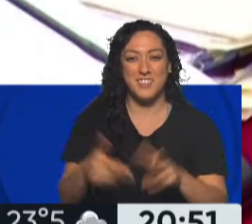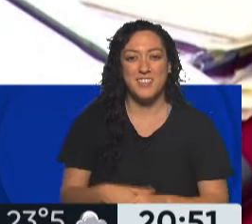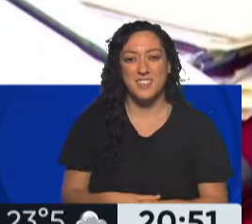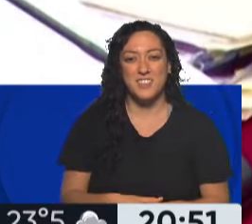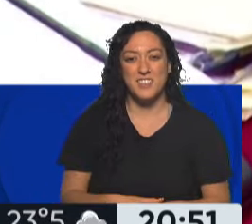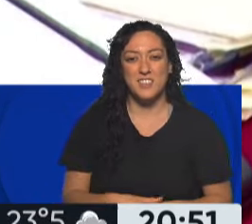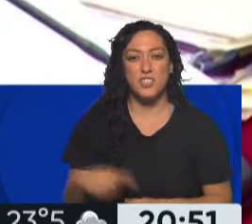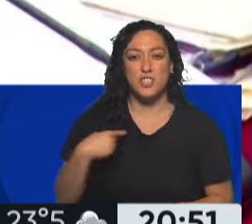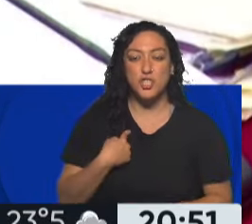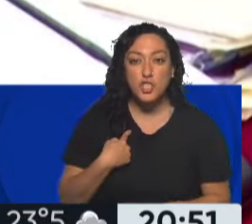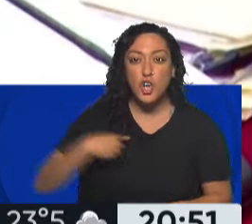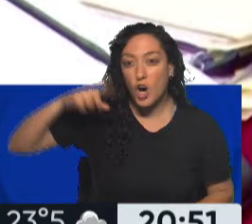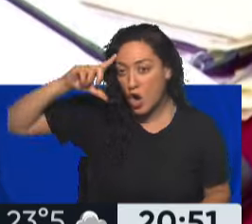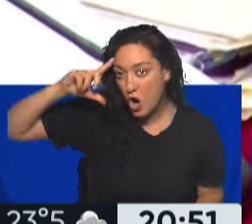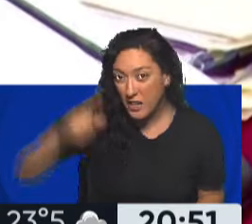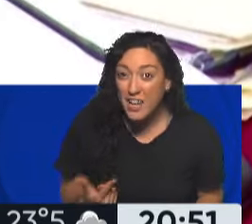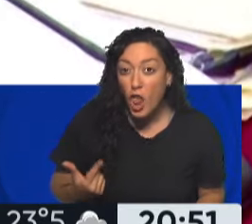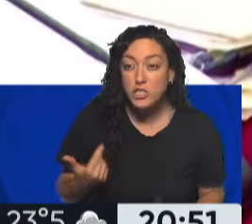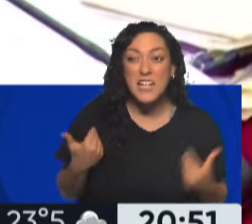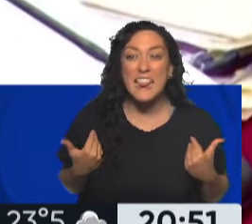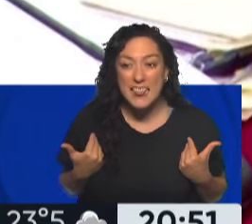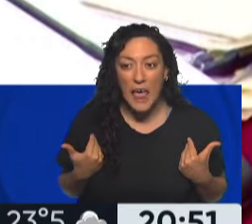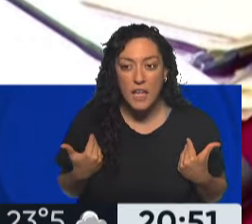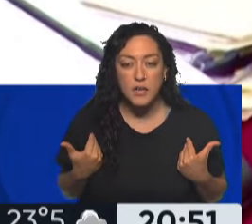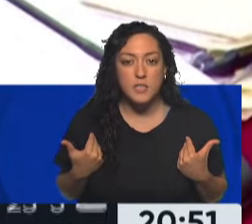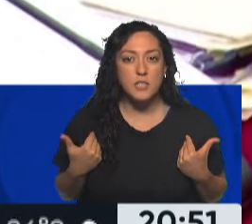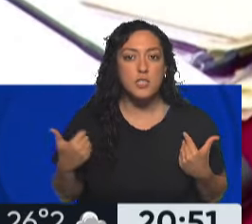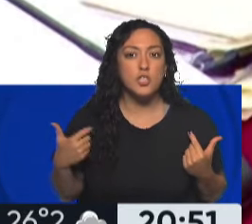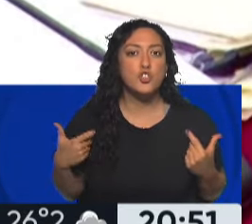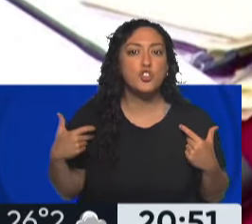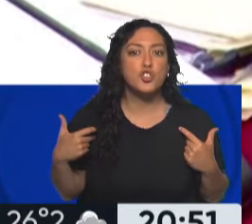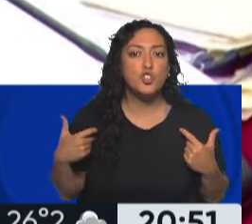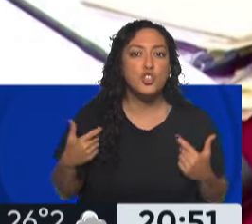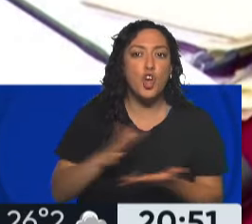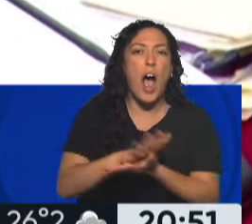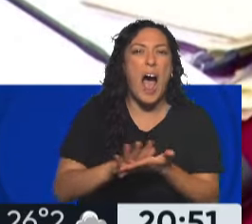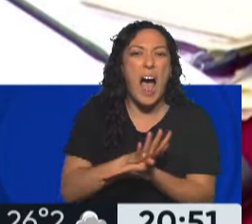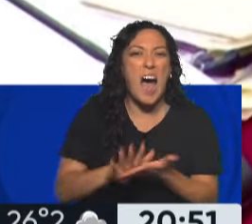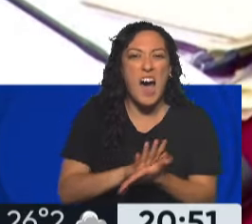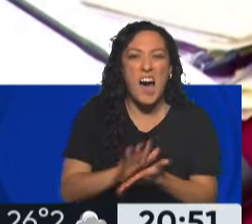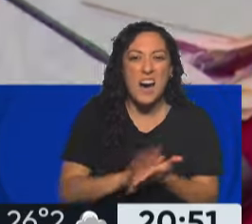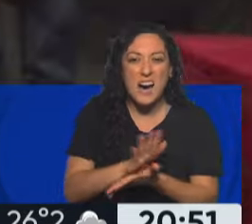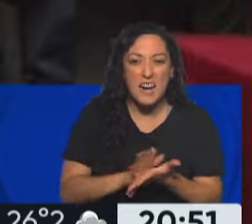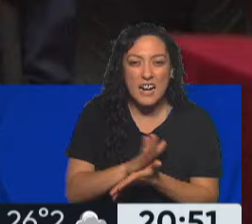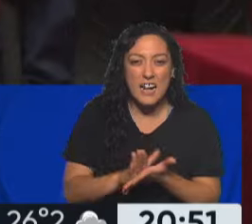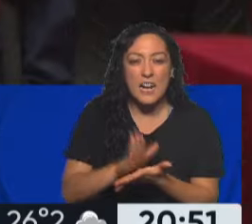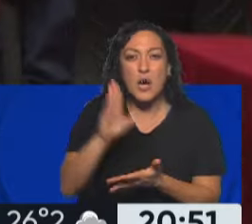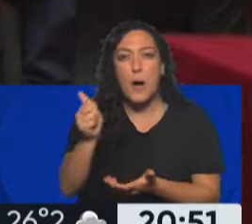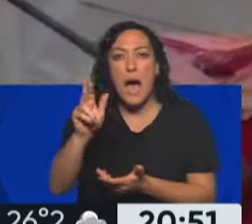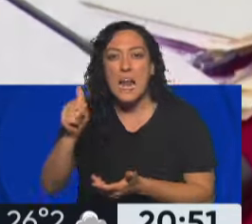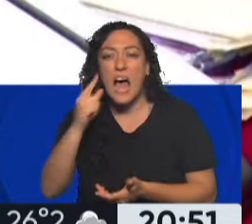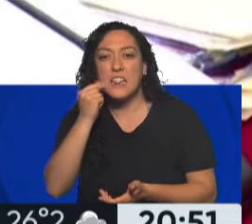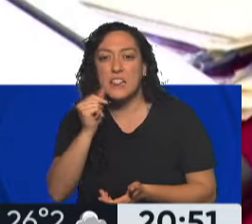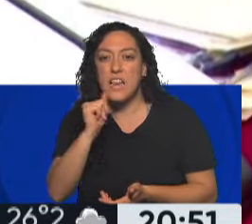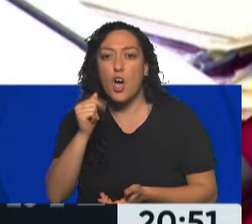soy inocente. Nunca hice ningún arreglo con el señor Barata.